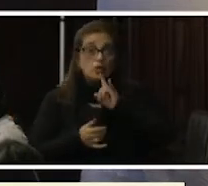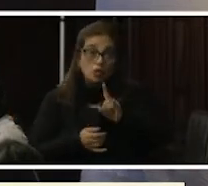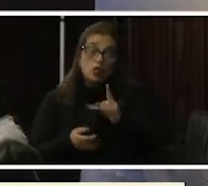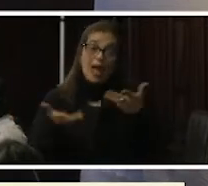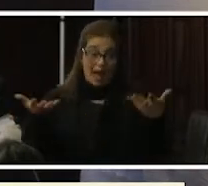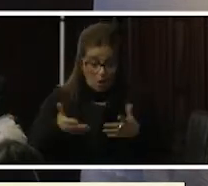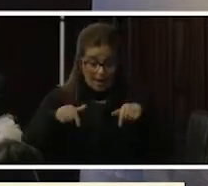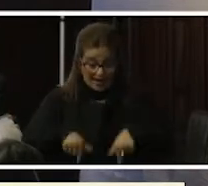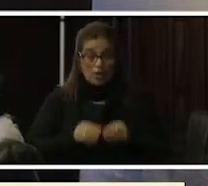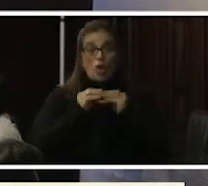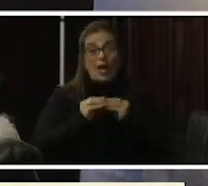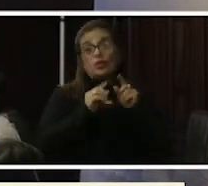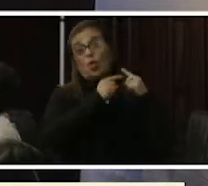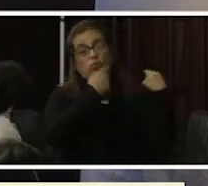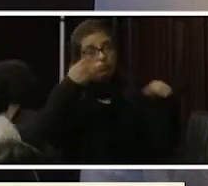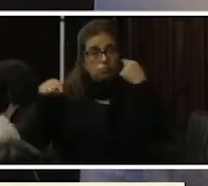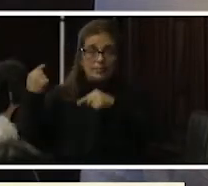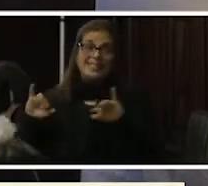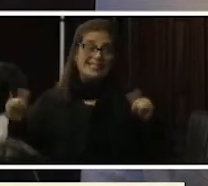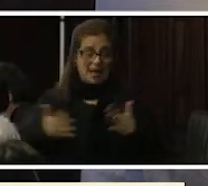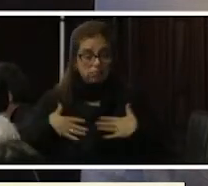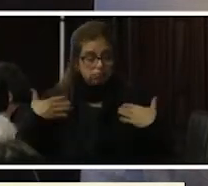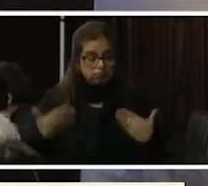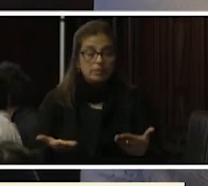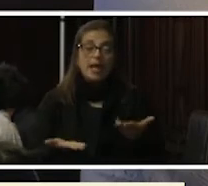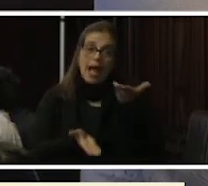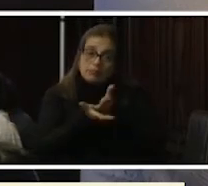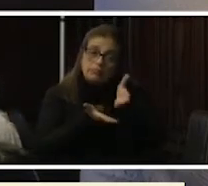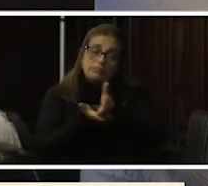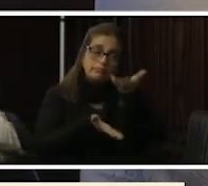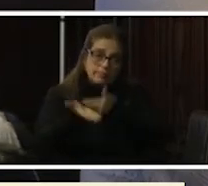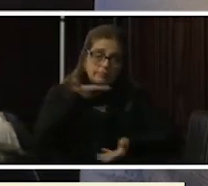en otros temas, y desde ya quedamos a disposición para colaborar